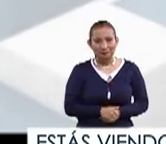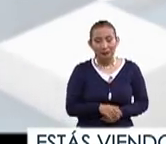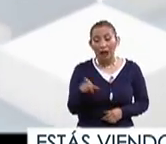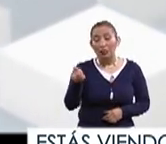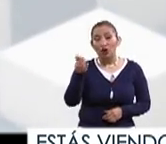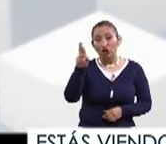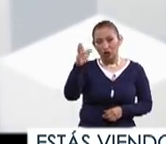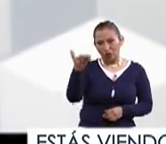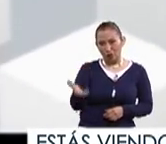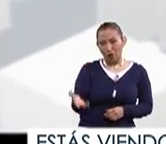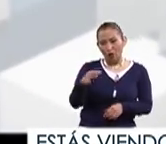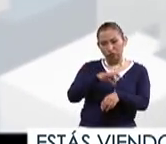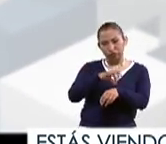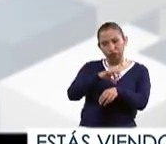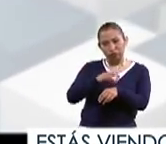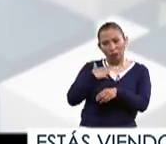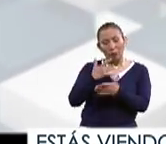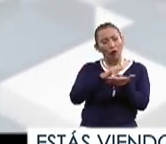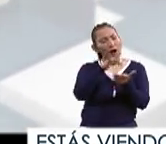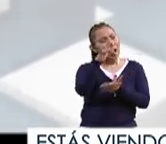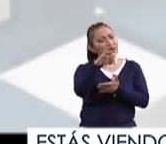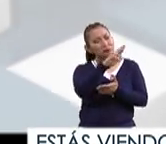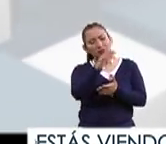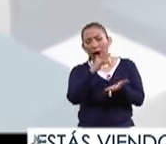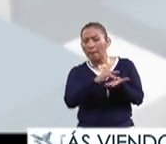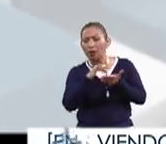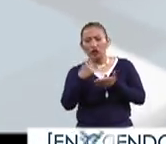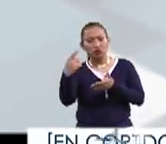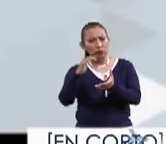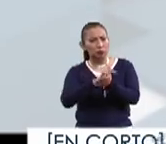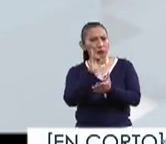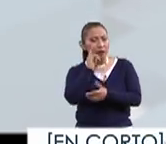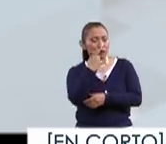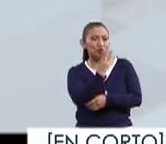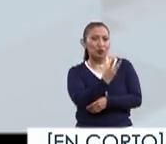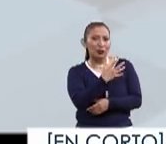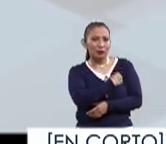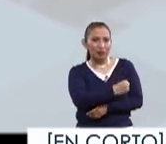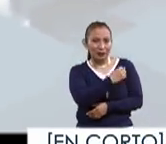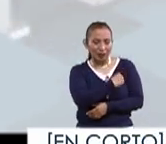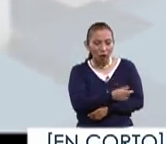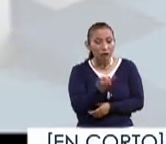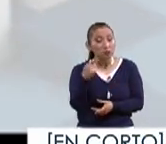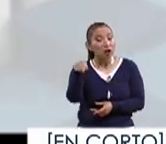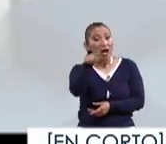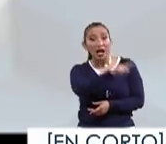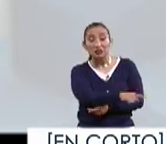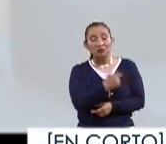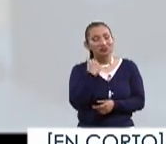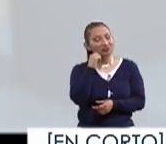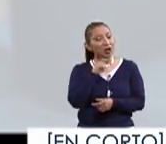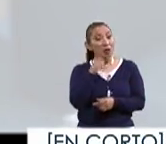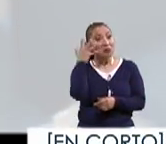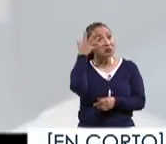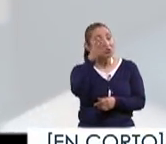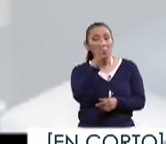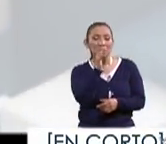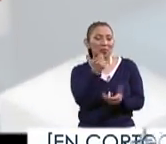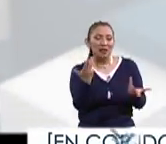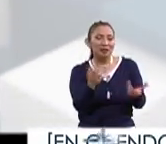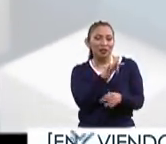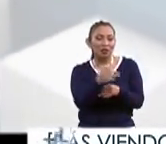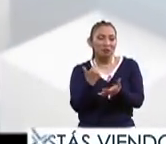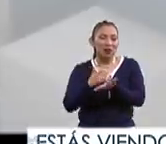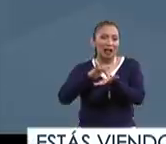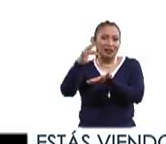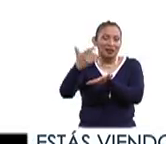El doctor Carrasco reconoce y agradece todo el apoyo de su esposa y de sus 4 hijos, ya que sin este no hubiera podido realizar todo